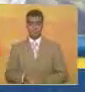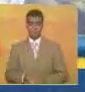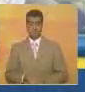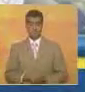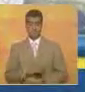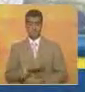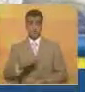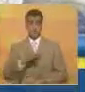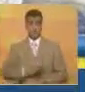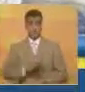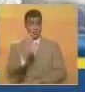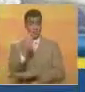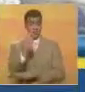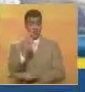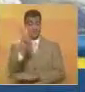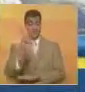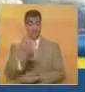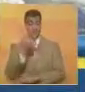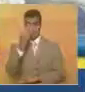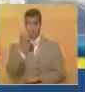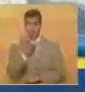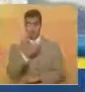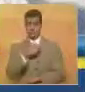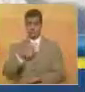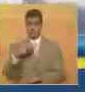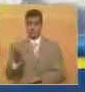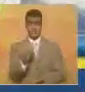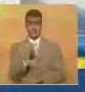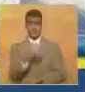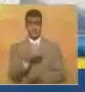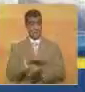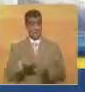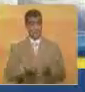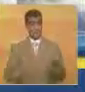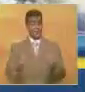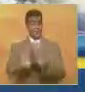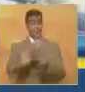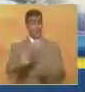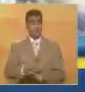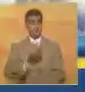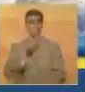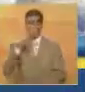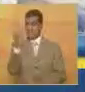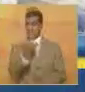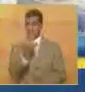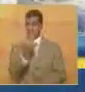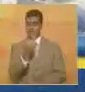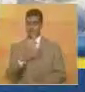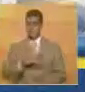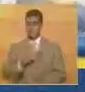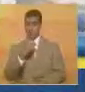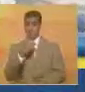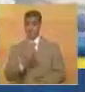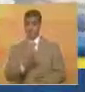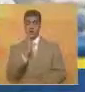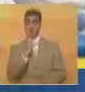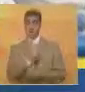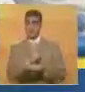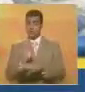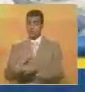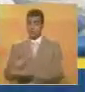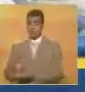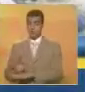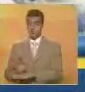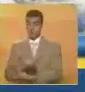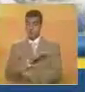Nosotros estamos comprometidos con una Venezuela segura, yo lo he venido diciendo, pero para lograr que esta Venezuela realmente pueda ser una Venezuela segura, tenemos